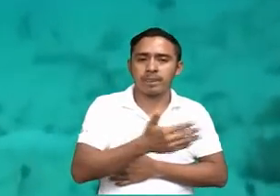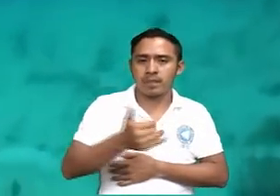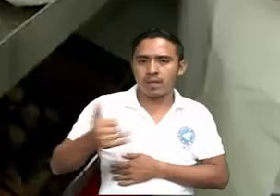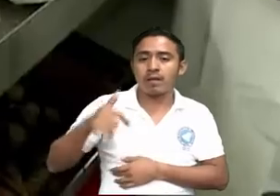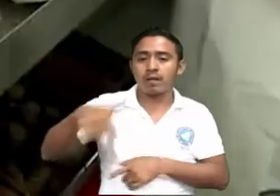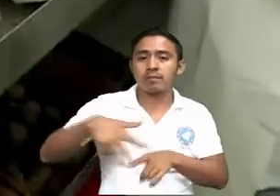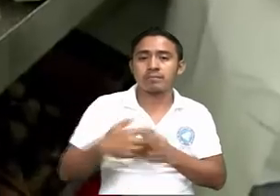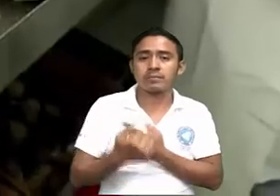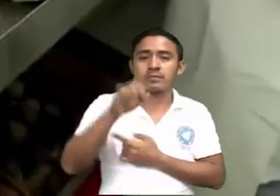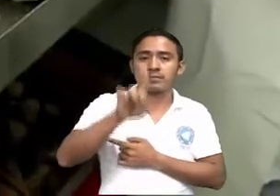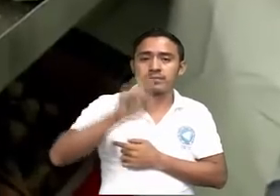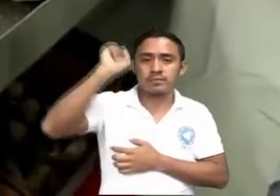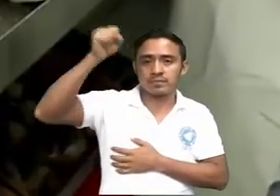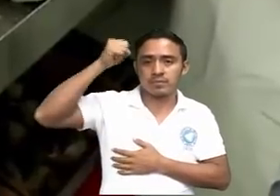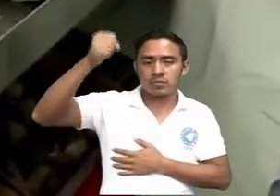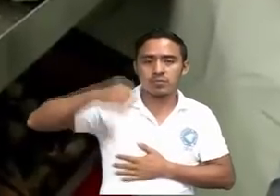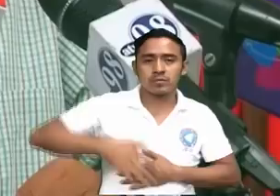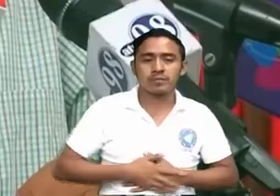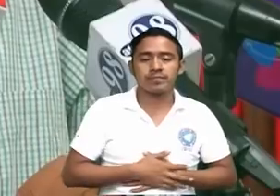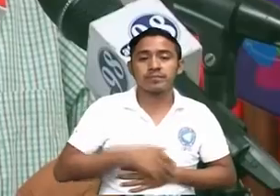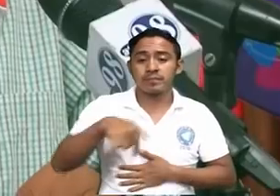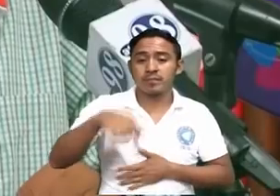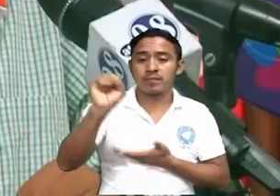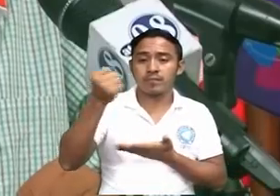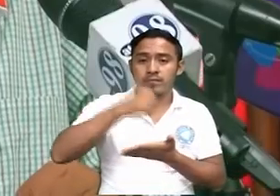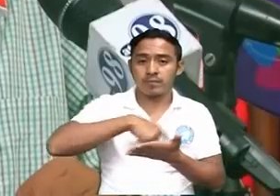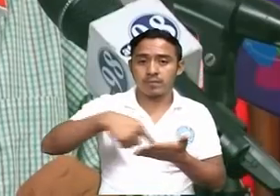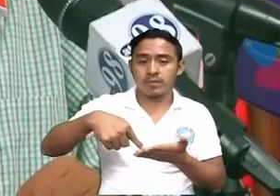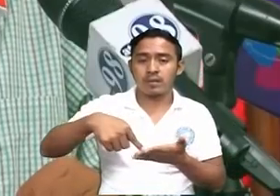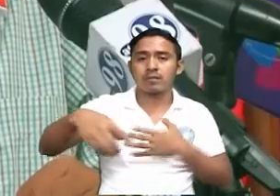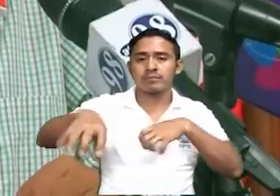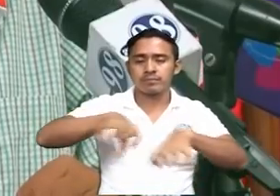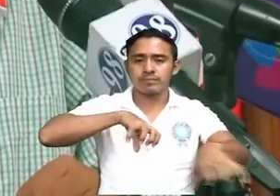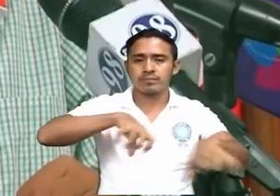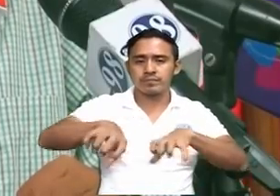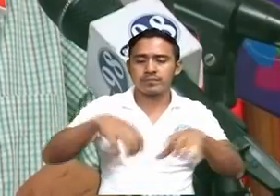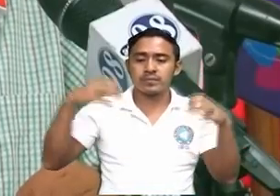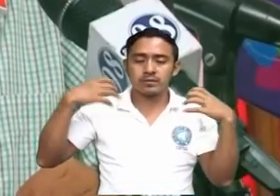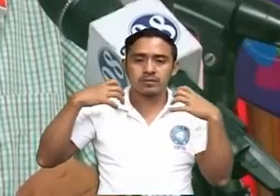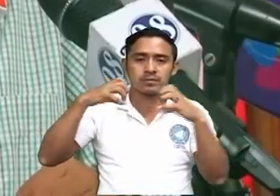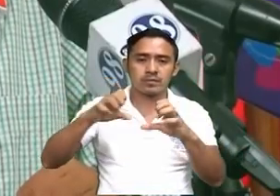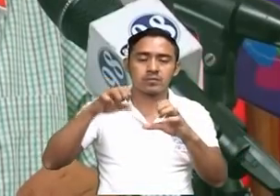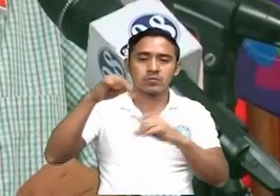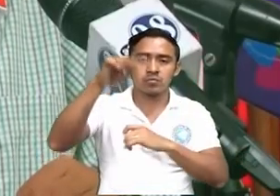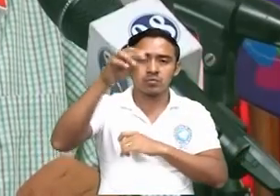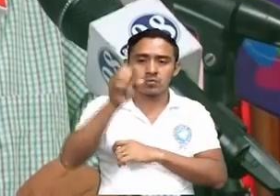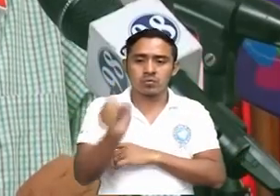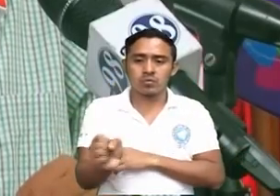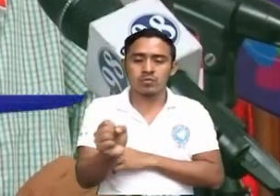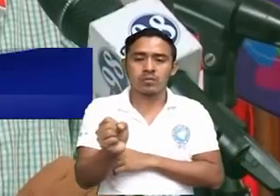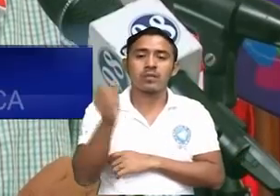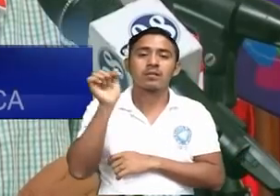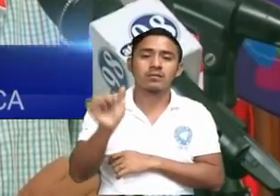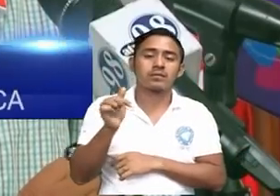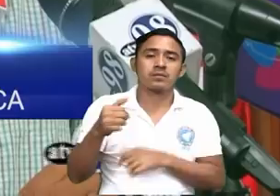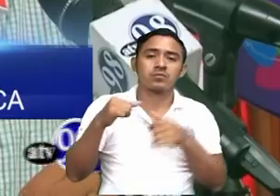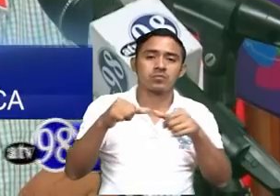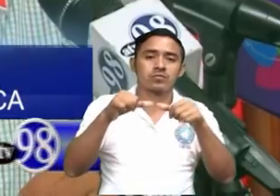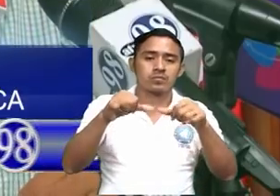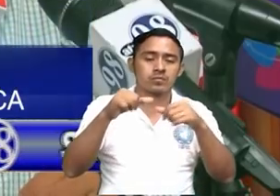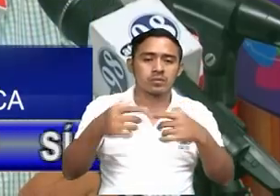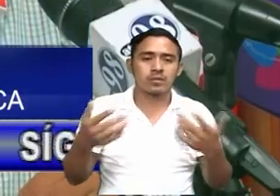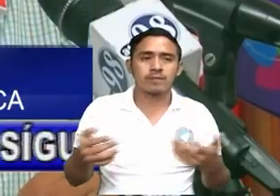este 1 de julio. Para esta semana tenemos actividades en el Caribe, norte y sur, donde continuaremos